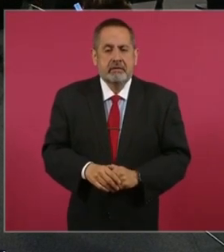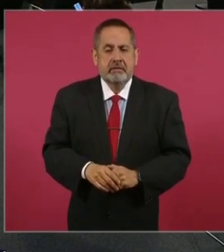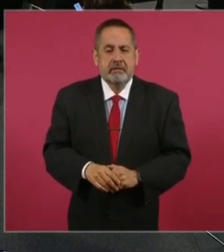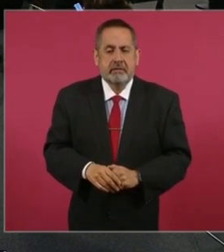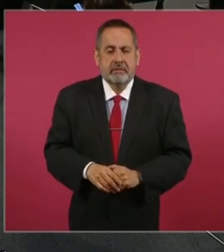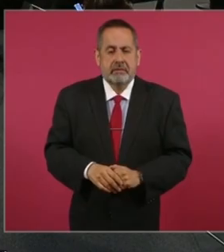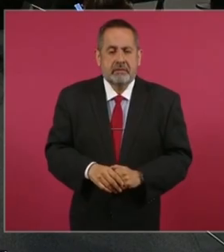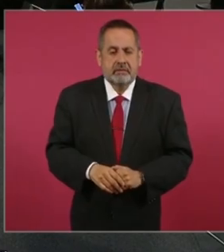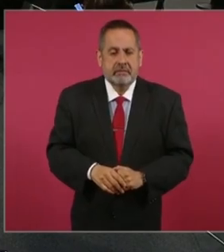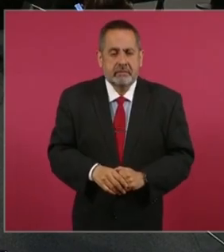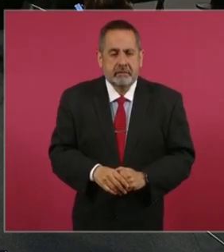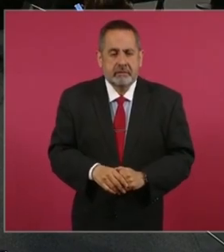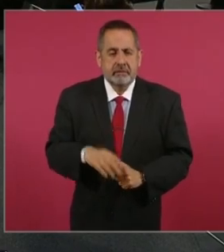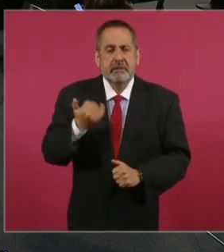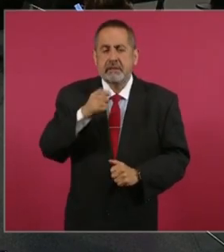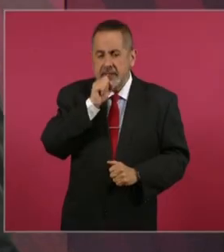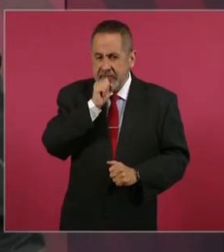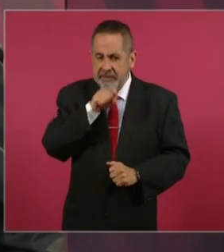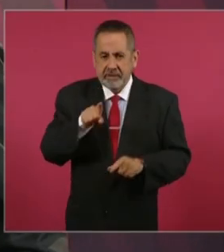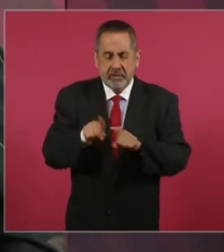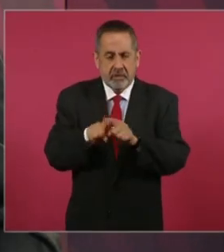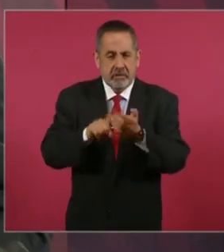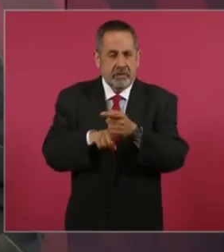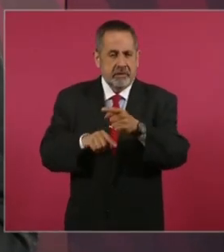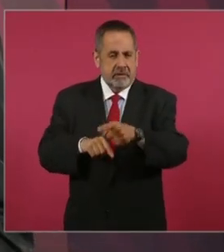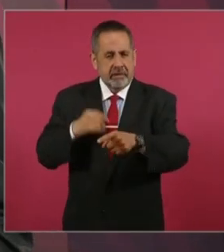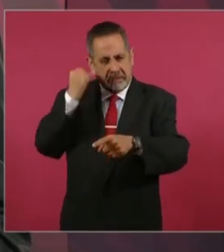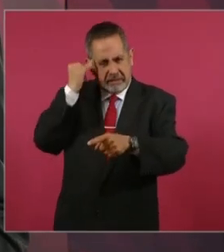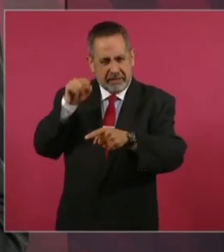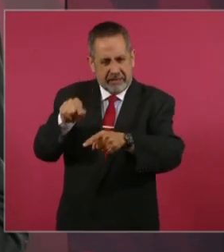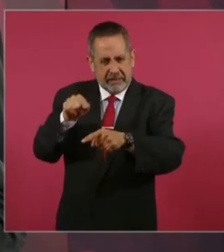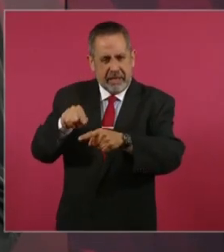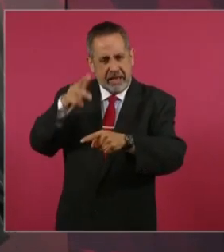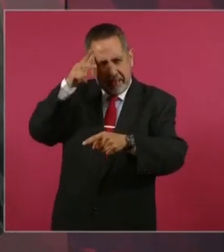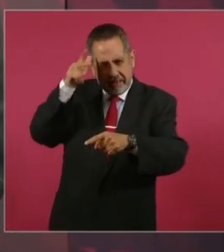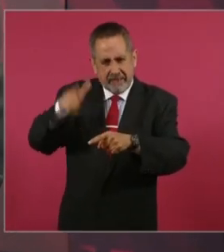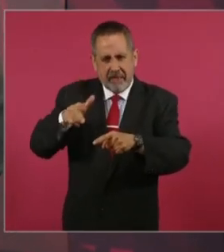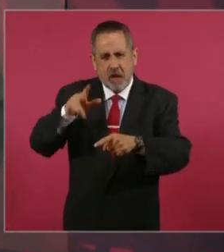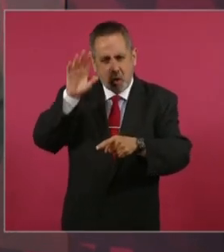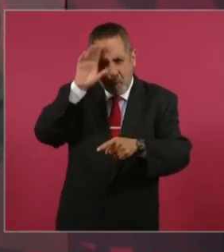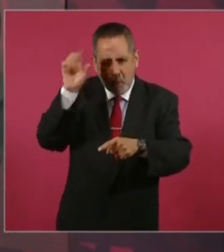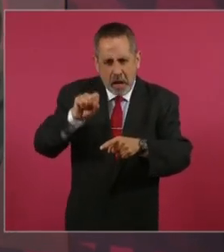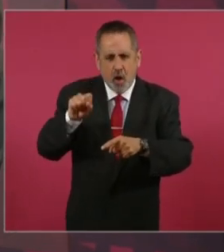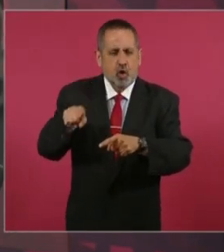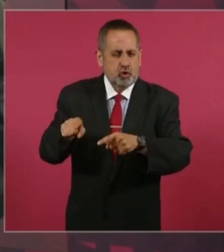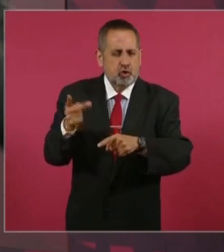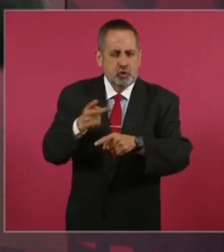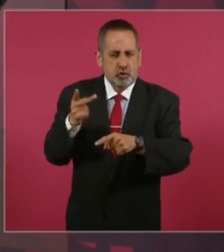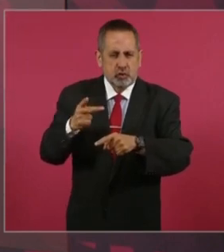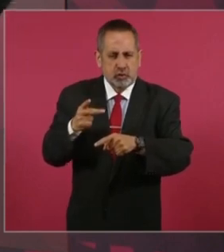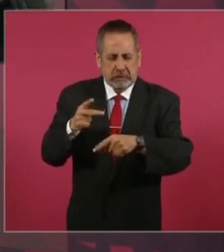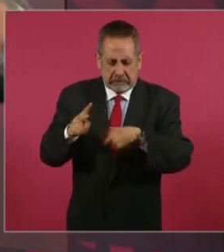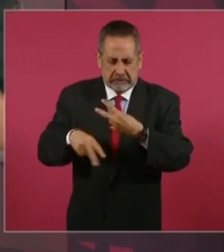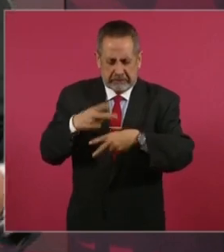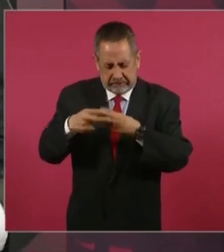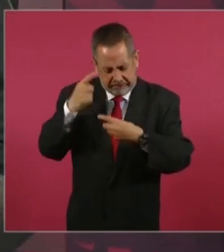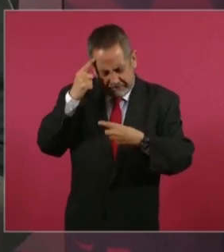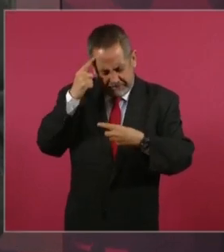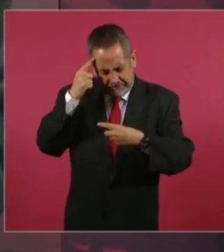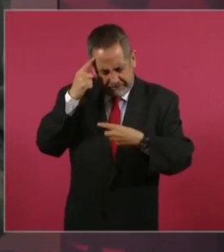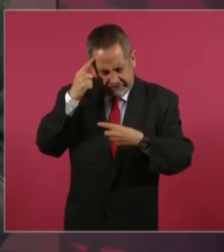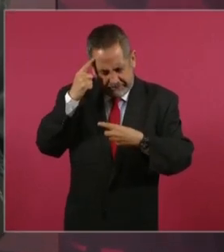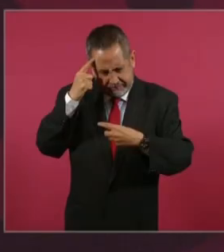¿y dónde esas ideas de Hidalgo y de Morelos se replantean